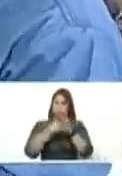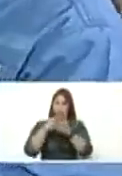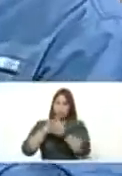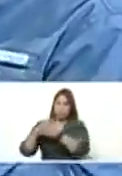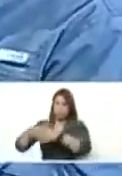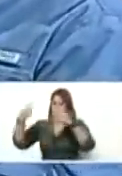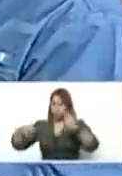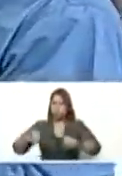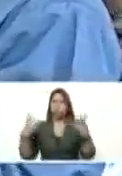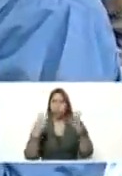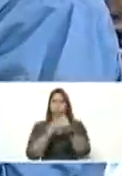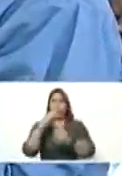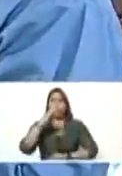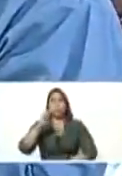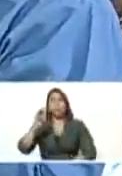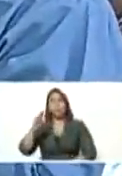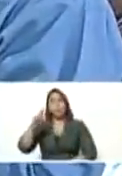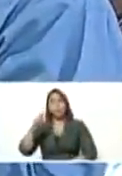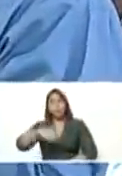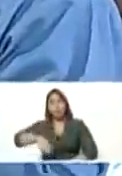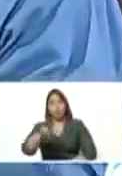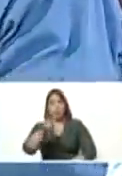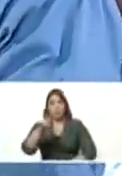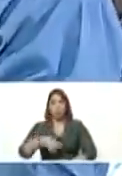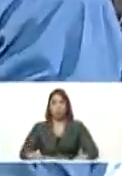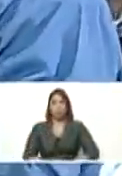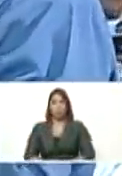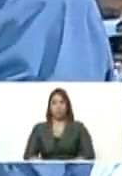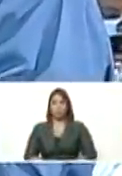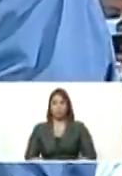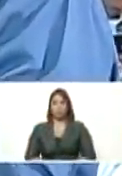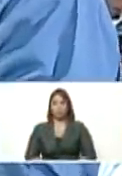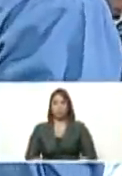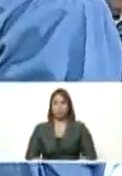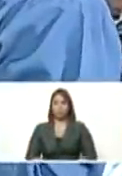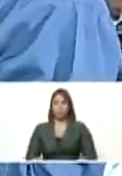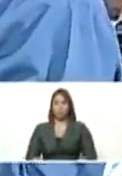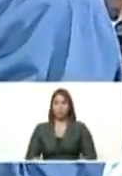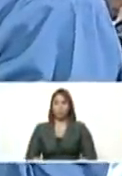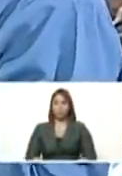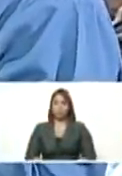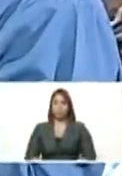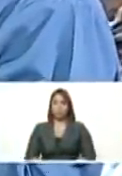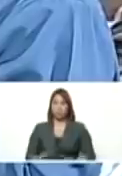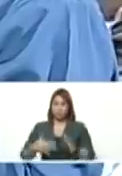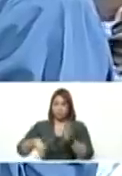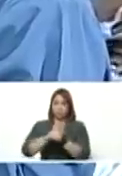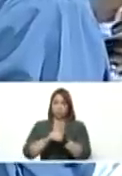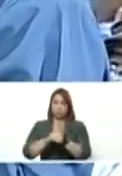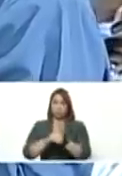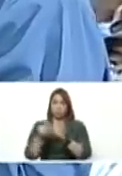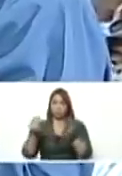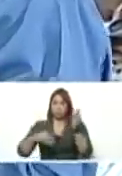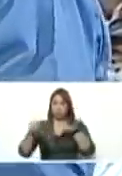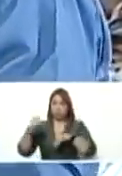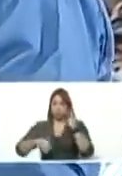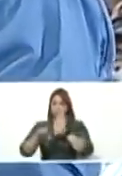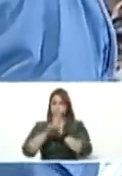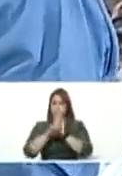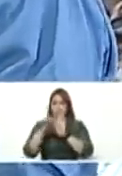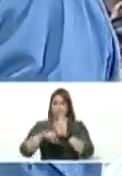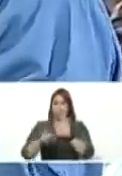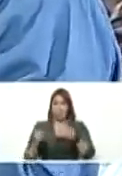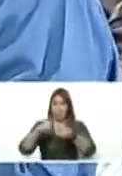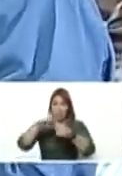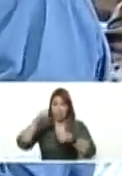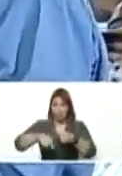con los CPT en el territorio para que enriquezamos lo que va a ser el reglamento de los CPT. Y forma parte,